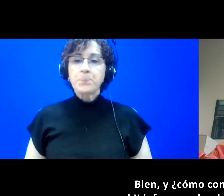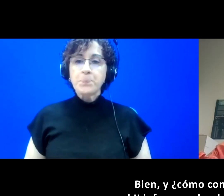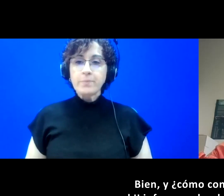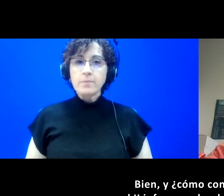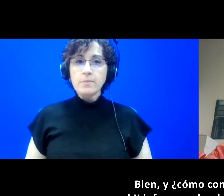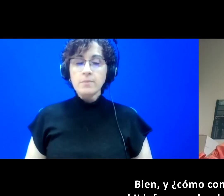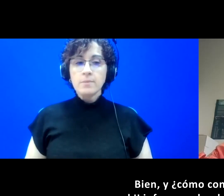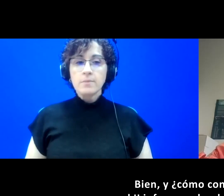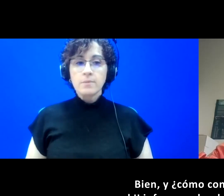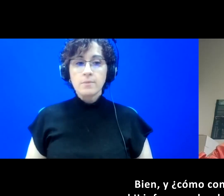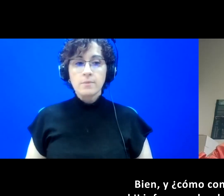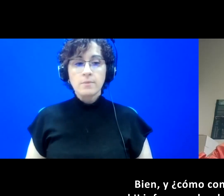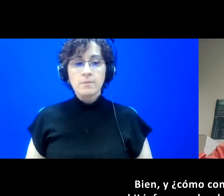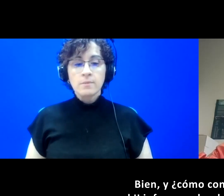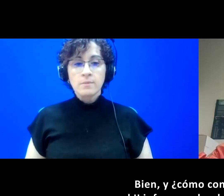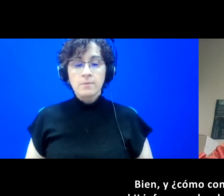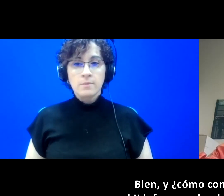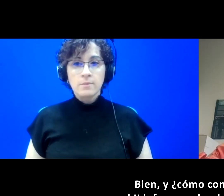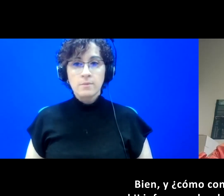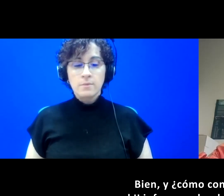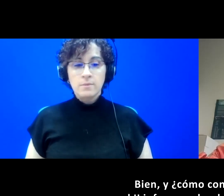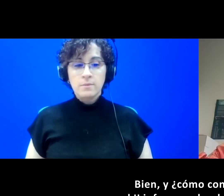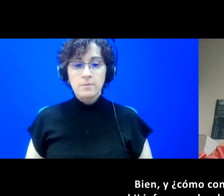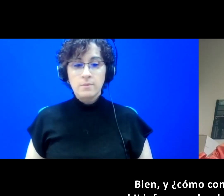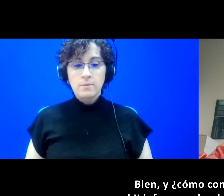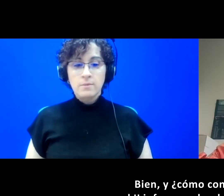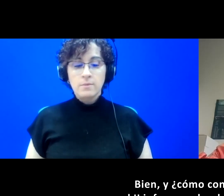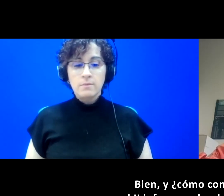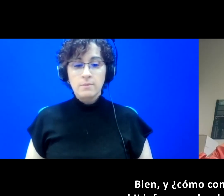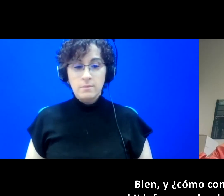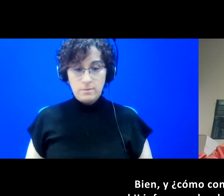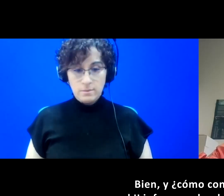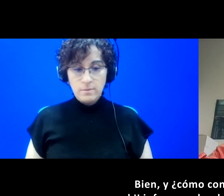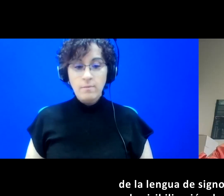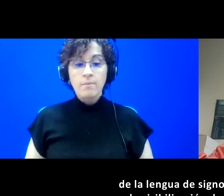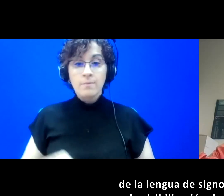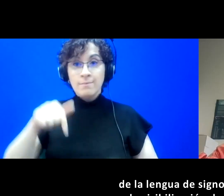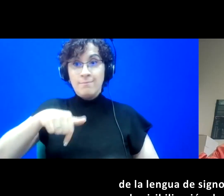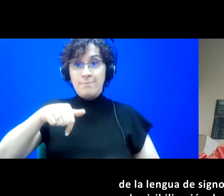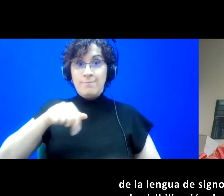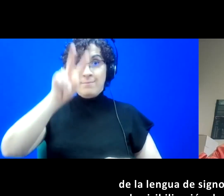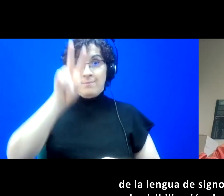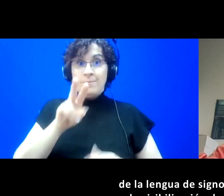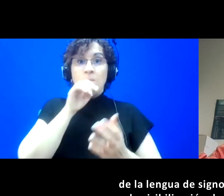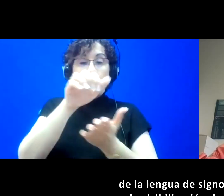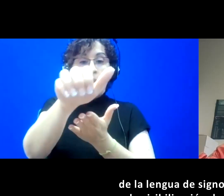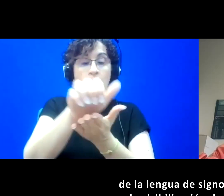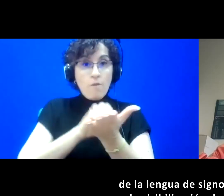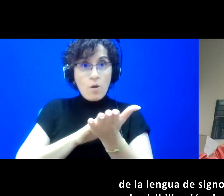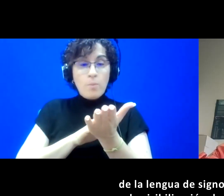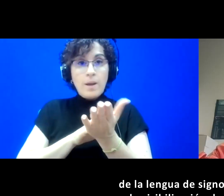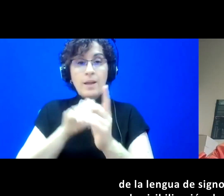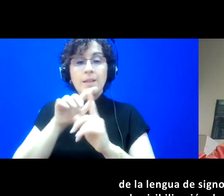Bien, ¿y cómo contribuye el informe sobre la situación, el segundo informe sobre la situación de la